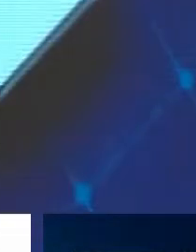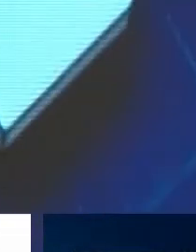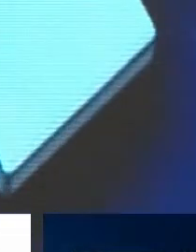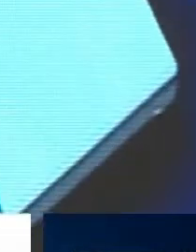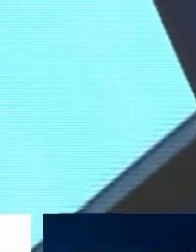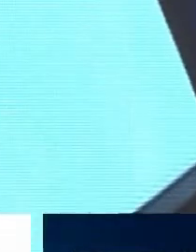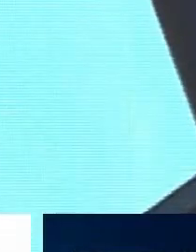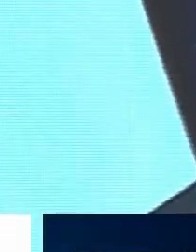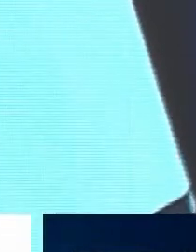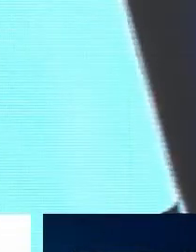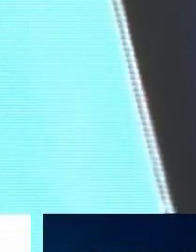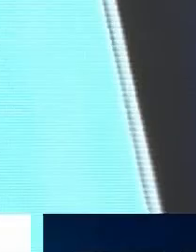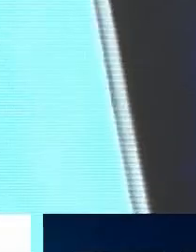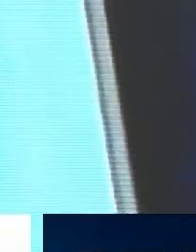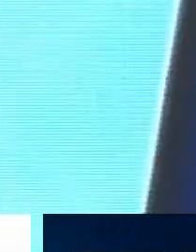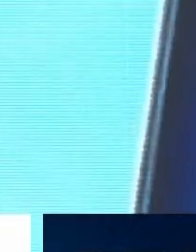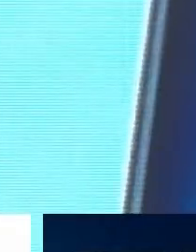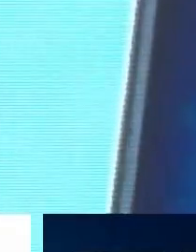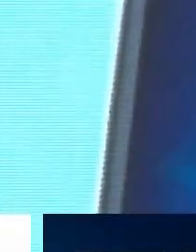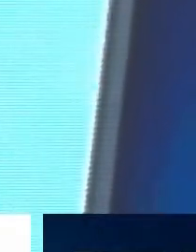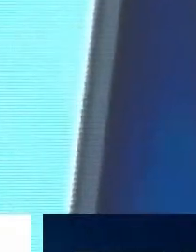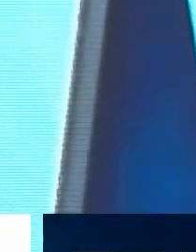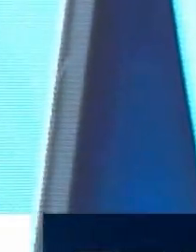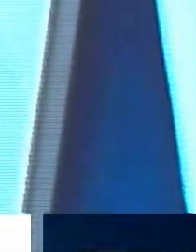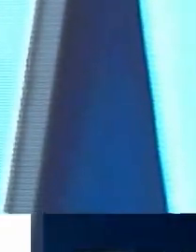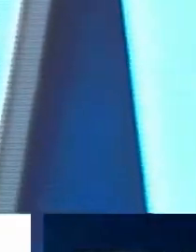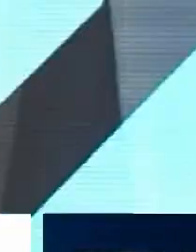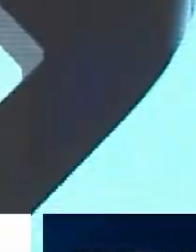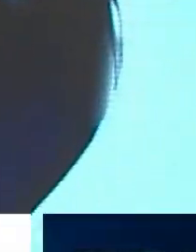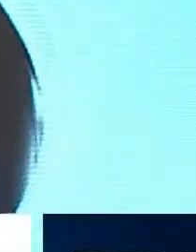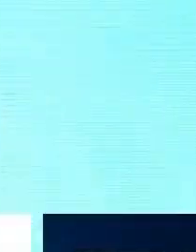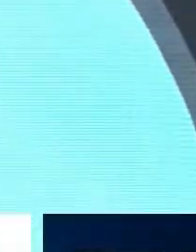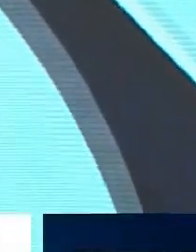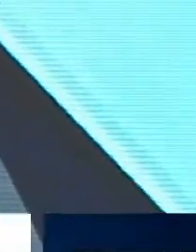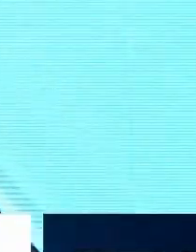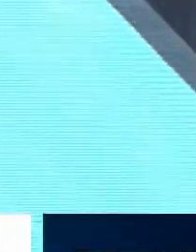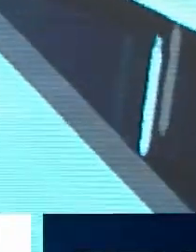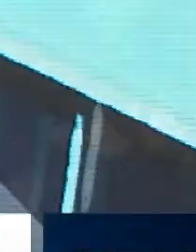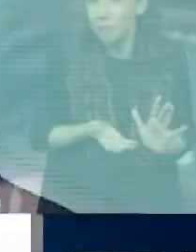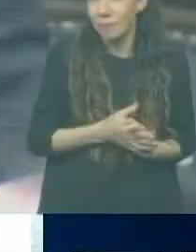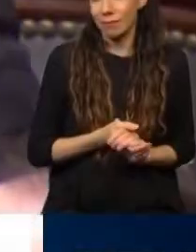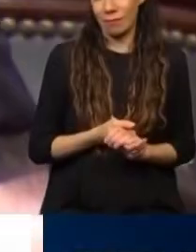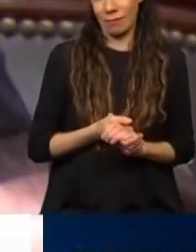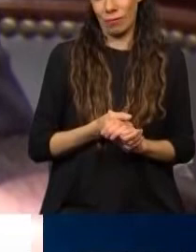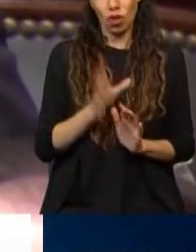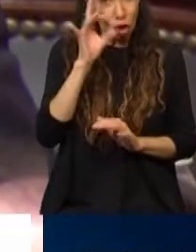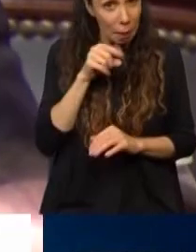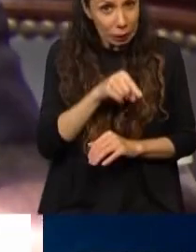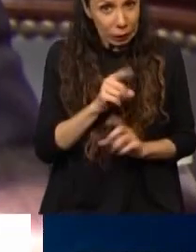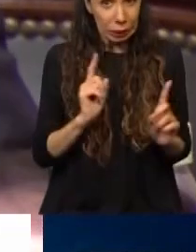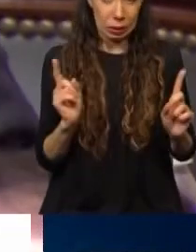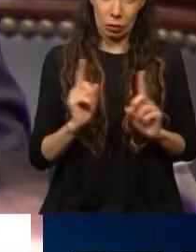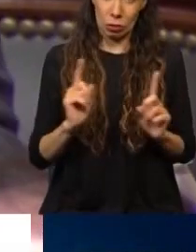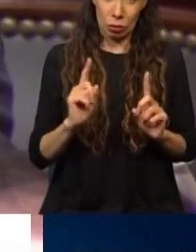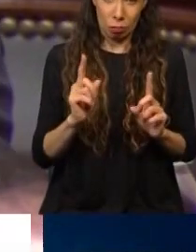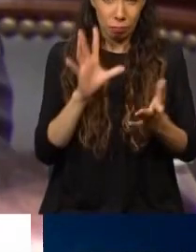trató este entendimiento, ni en la de Finanzas ni en la de Presupuesto y Hacienda. Vemos lo que dijo dentro del recinto. Hay un problema de